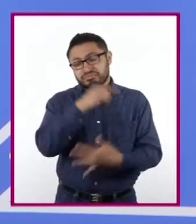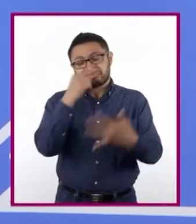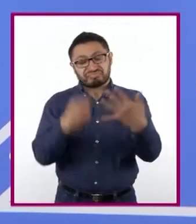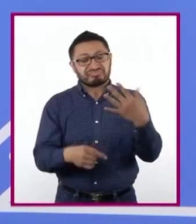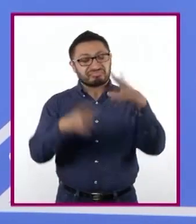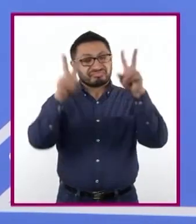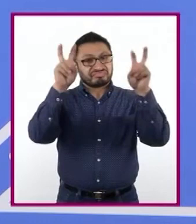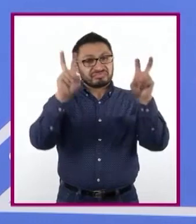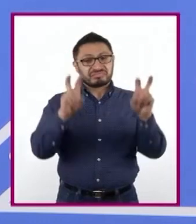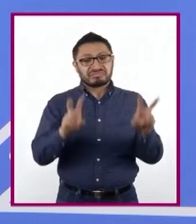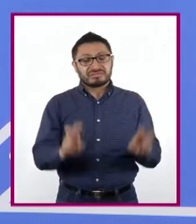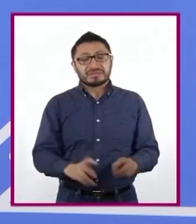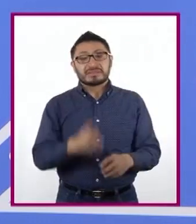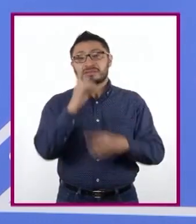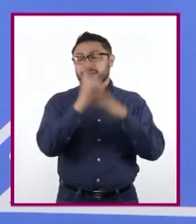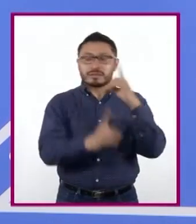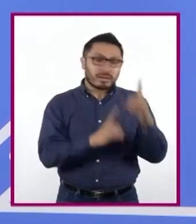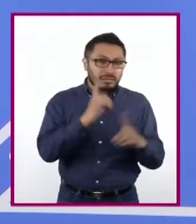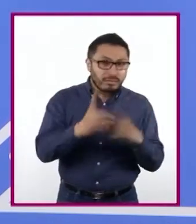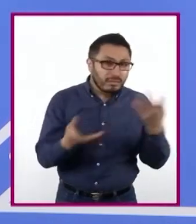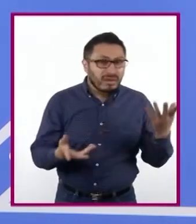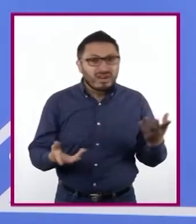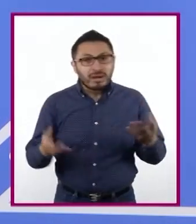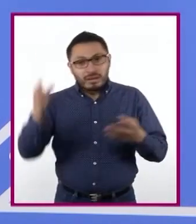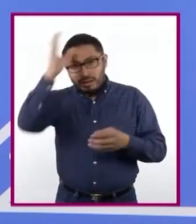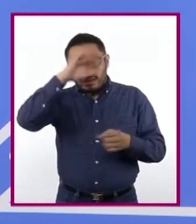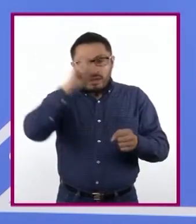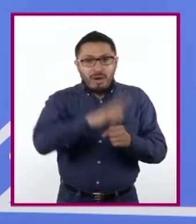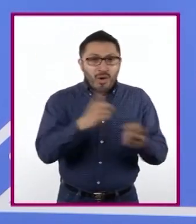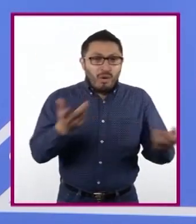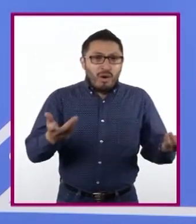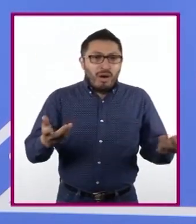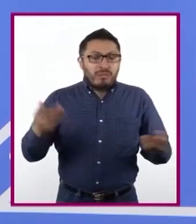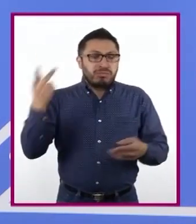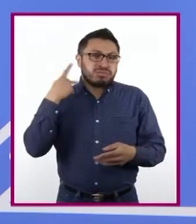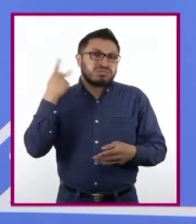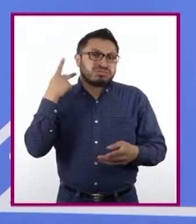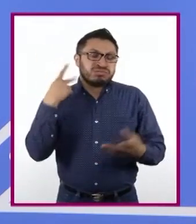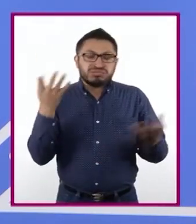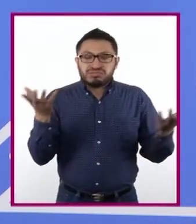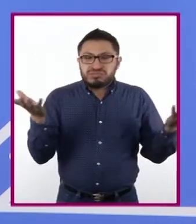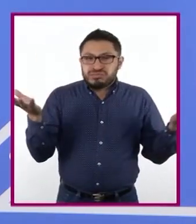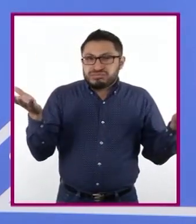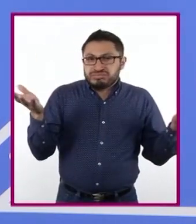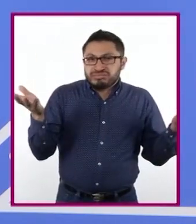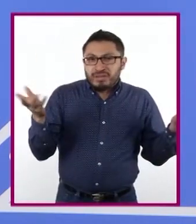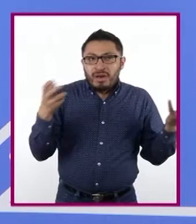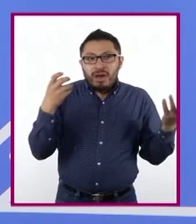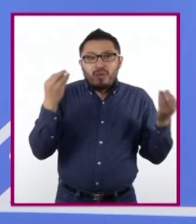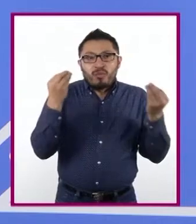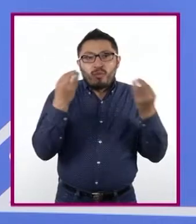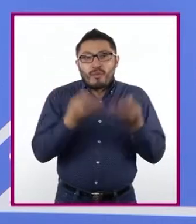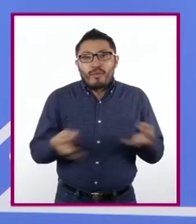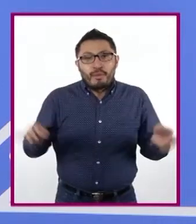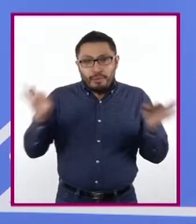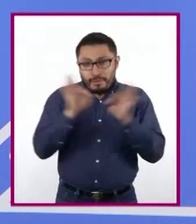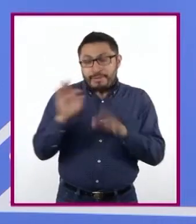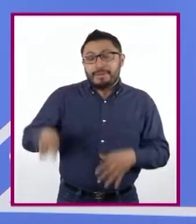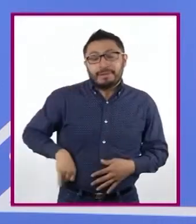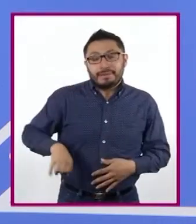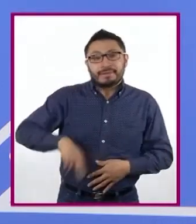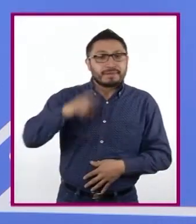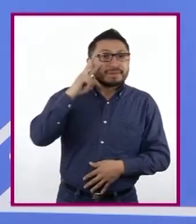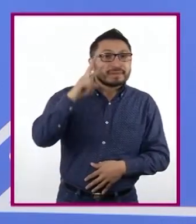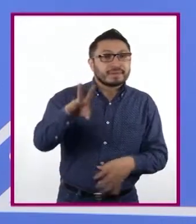temas, deportivos, culturales, políticos. Es muy interesante